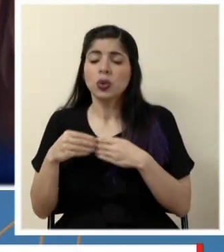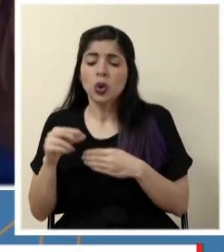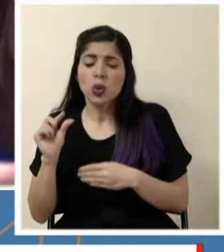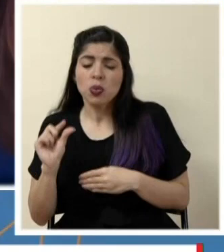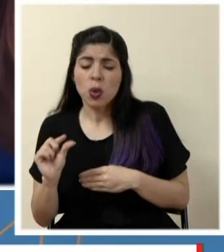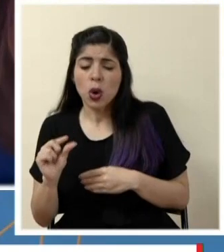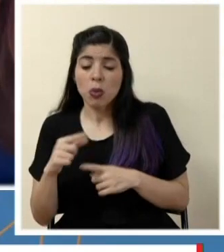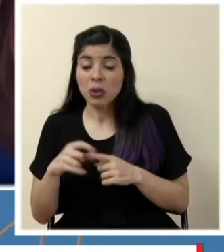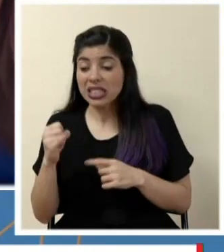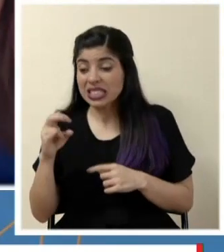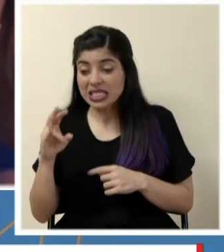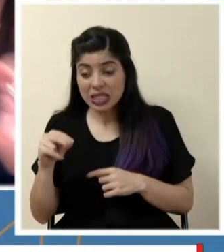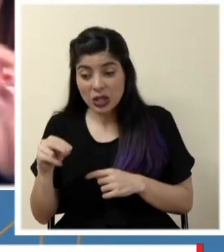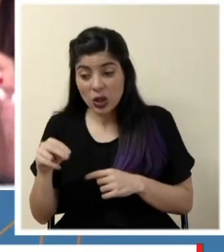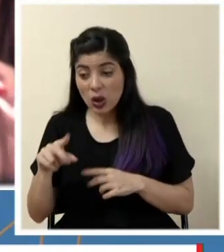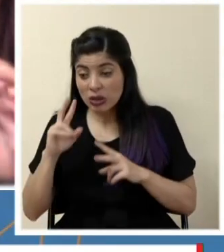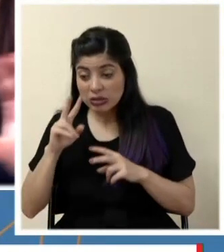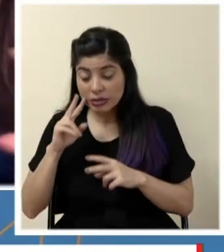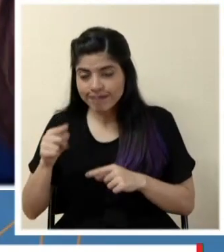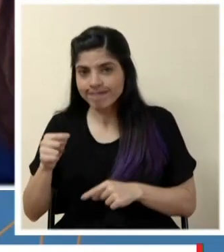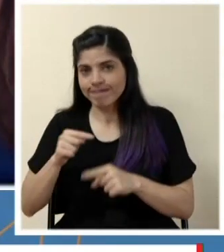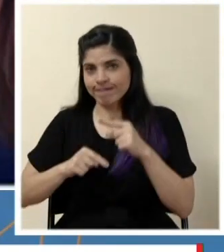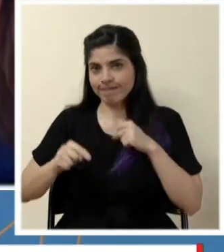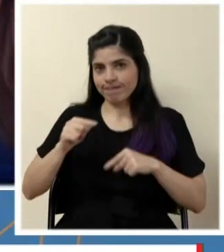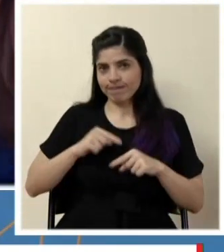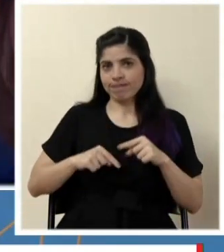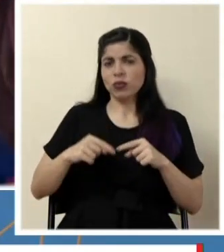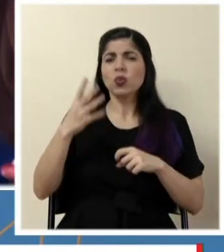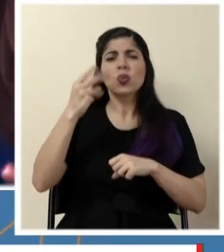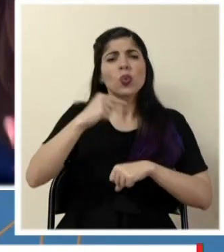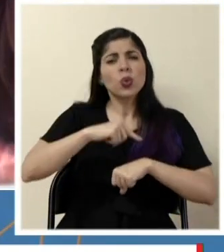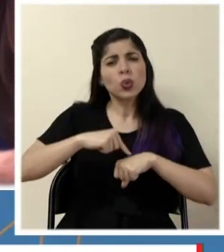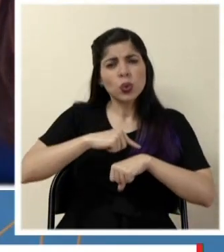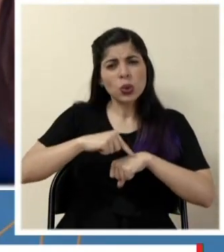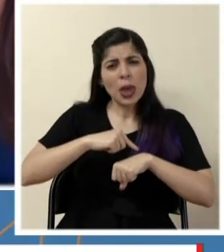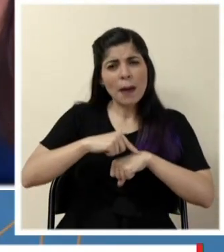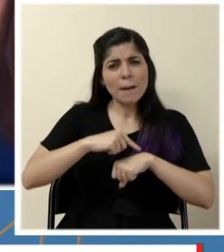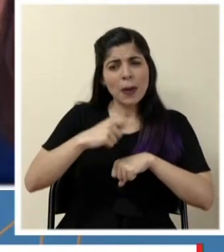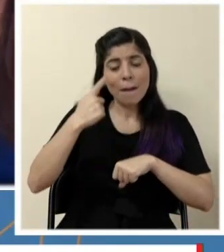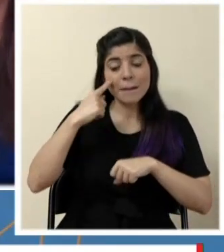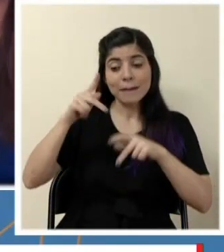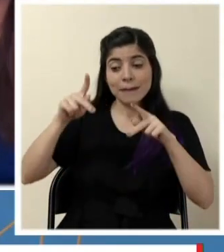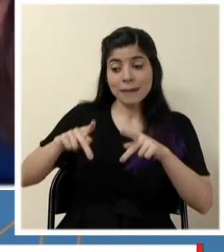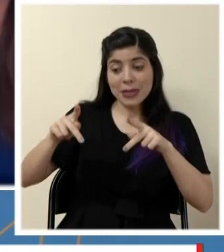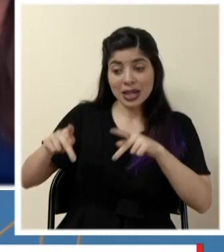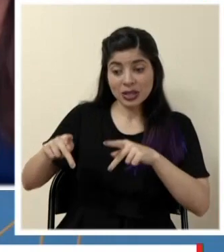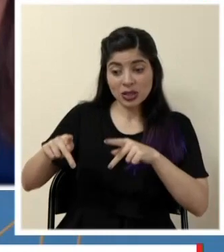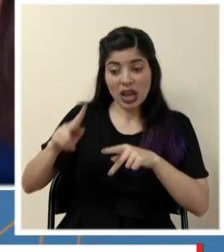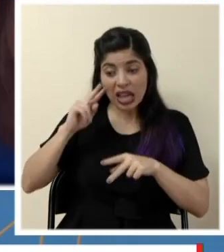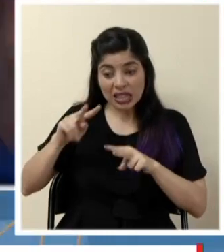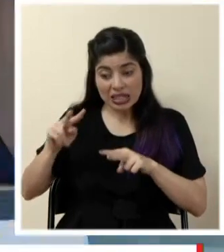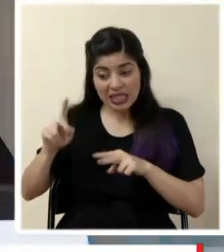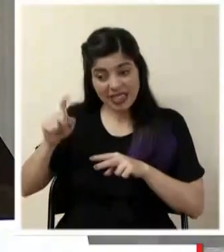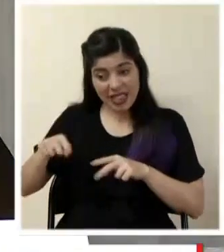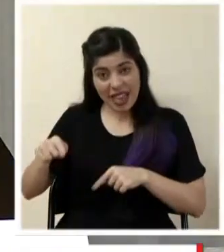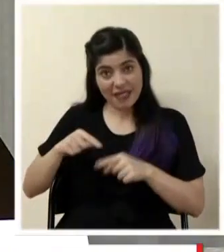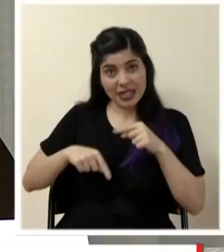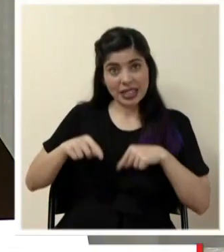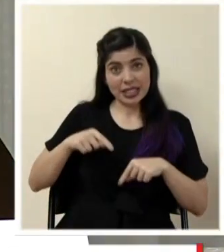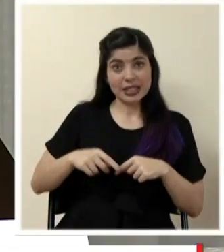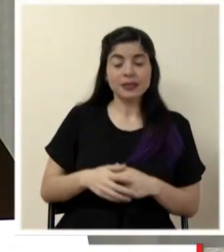si no, habría que dar marcha atrás. ¿Durante cuánto plazo va a observar a la población para saber si habría que dar marcha atrás? Yo quiero que